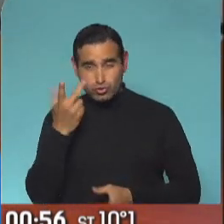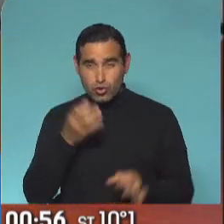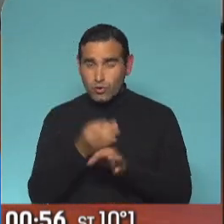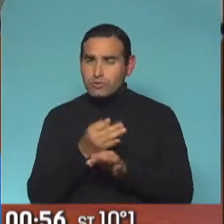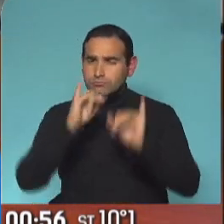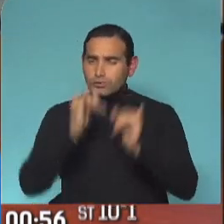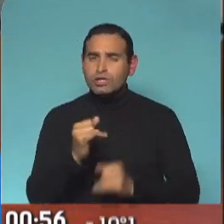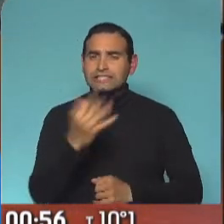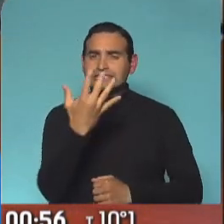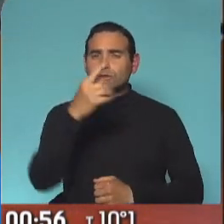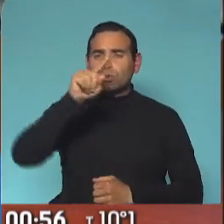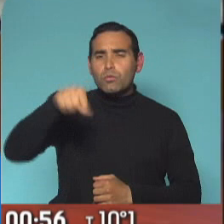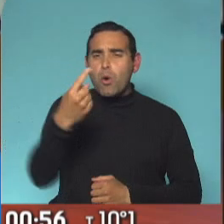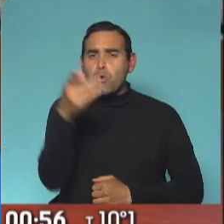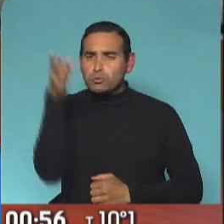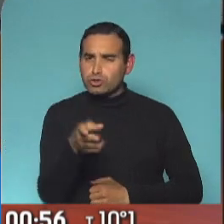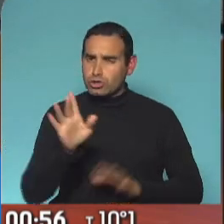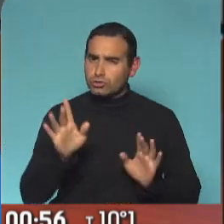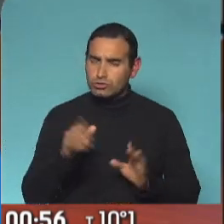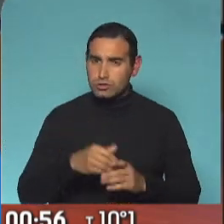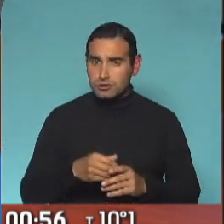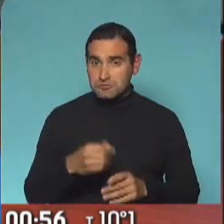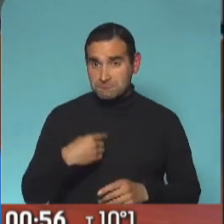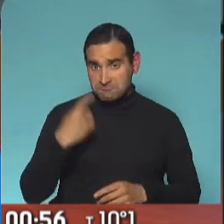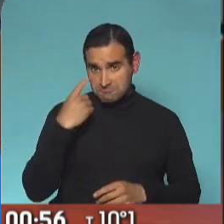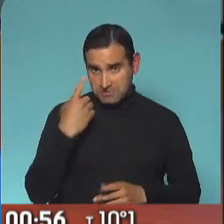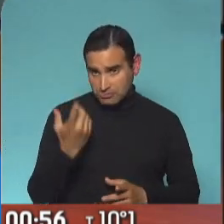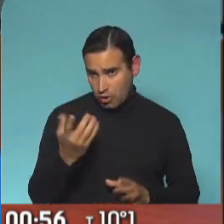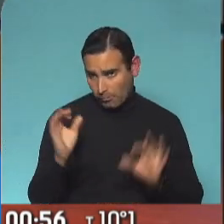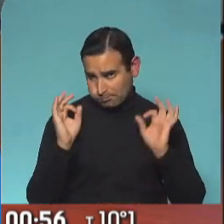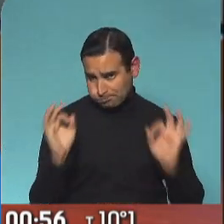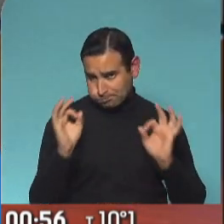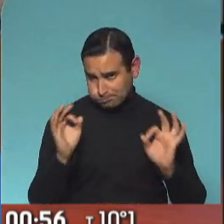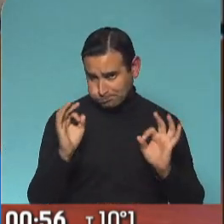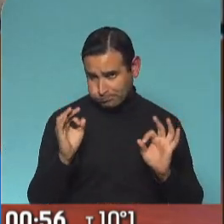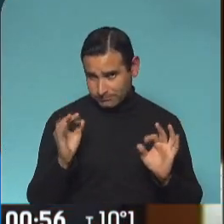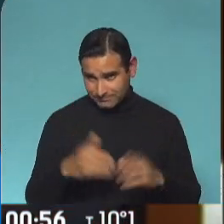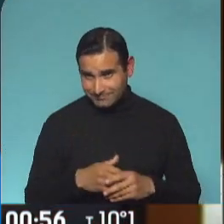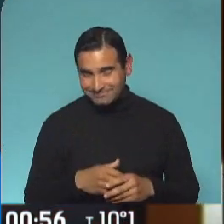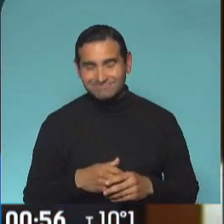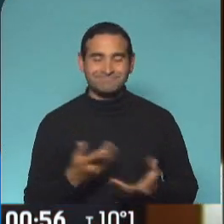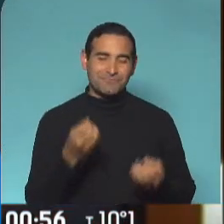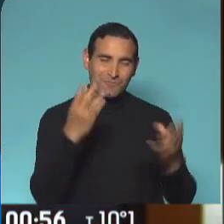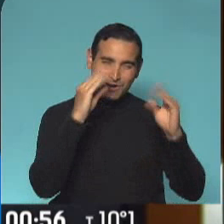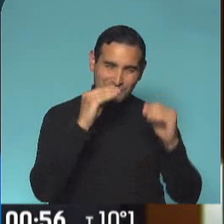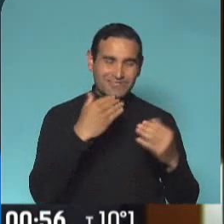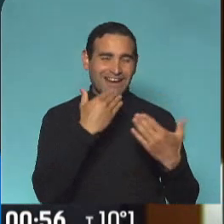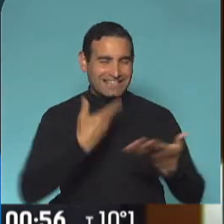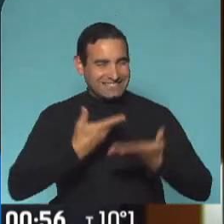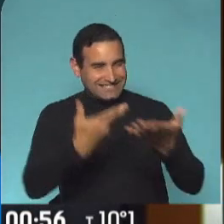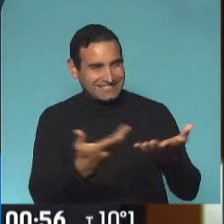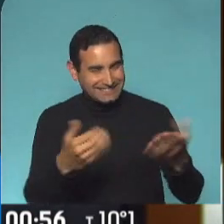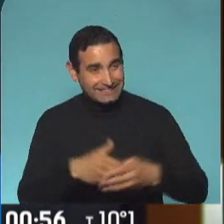es 5,1%. Supongo que debe ser suficiente para todo, ¿no? Sí, buenas noches. Gracias por la